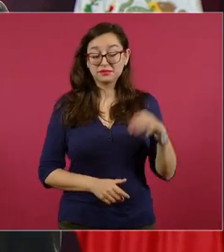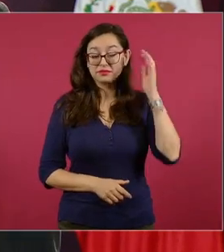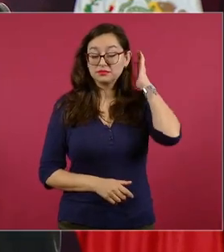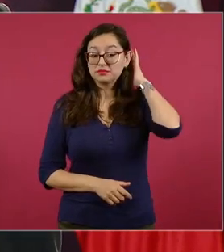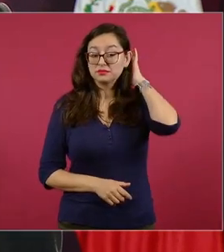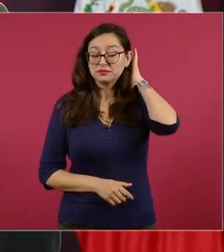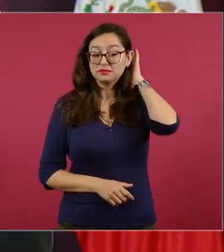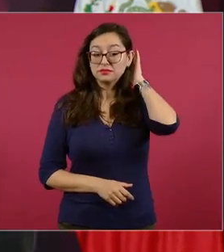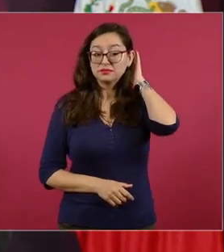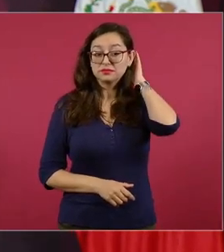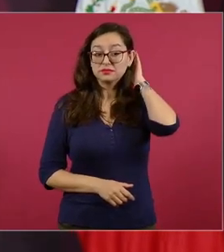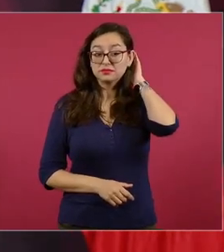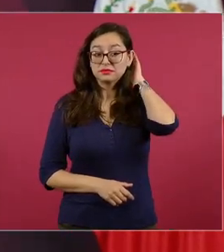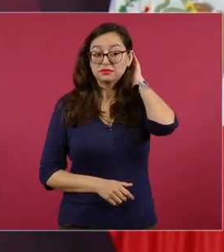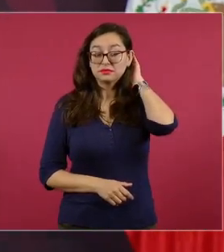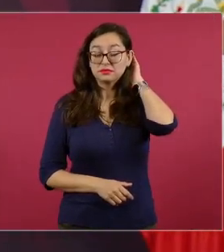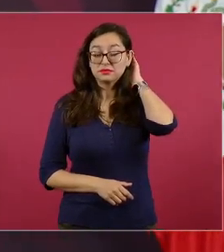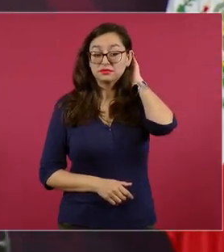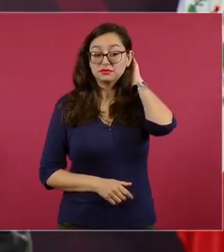solamente